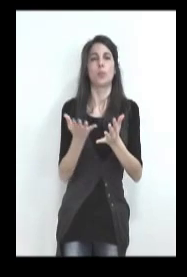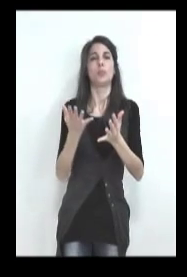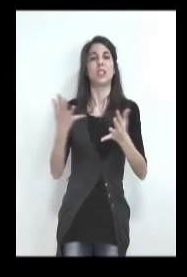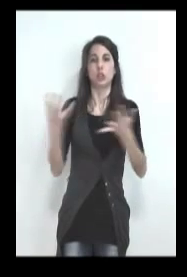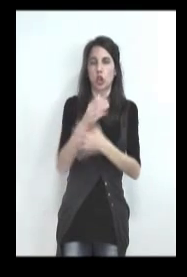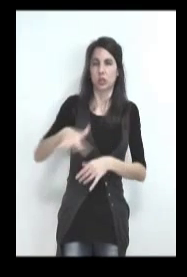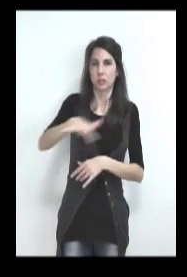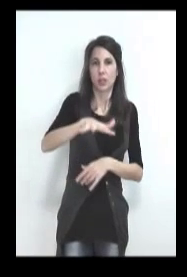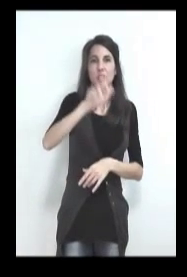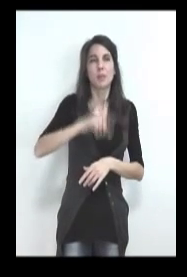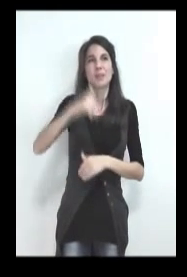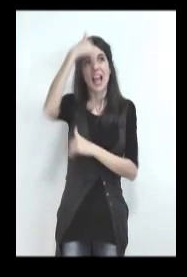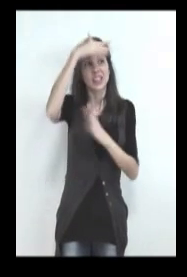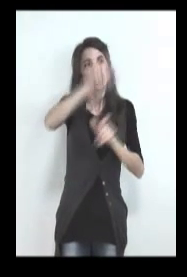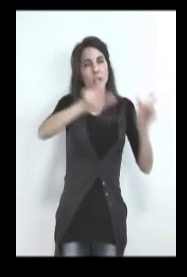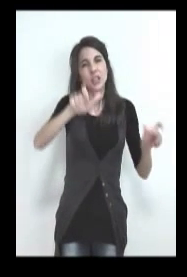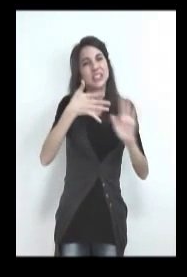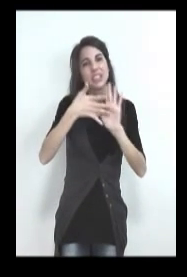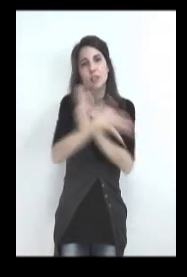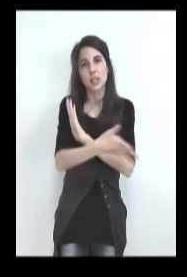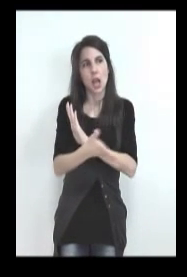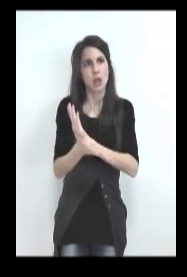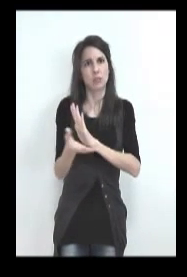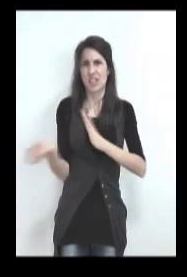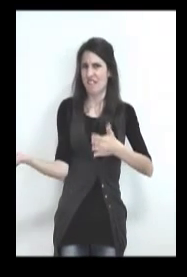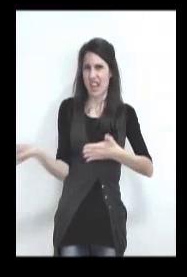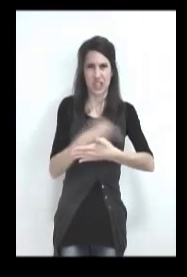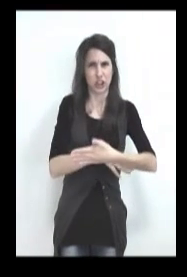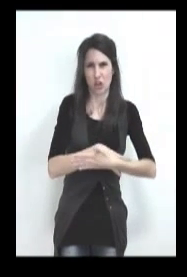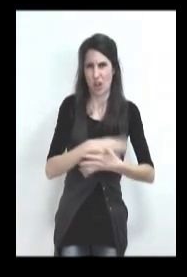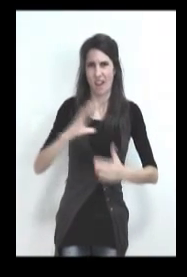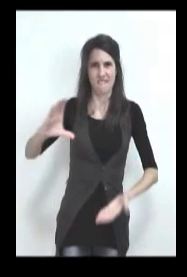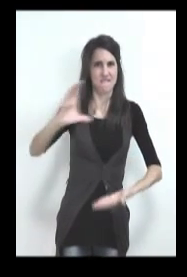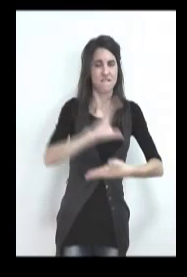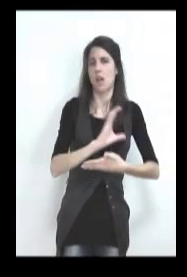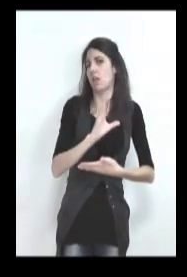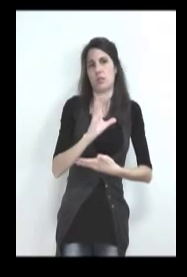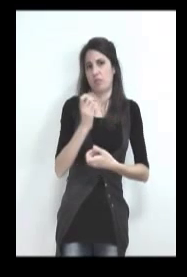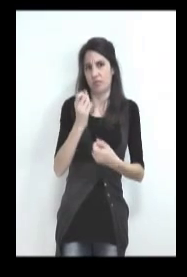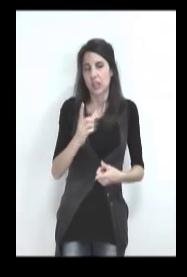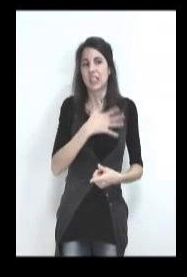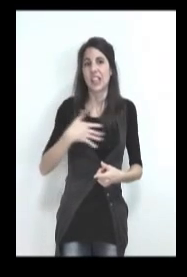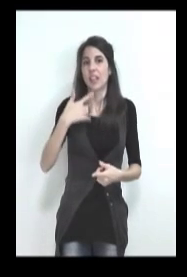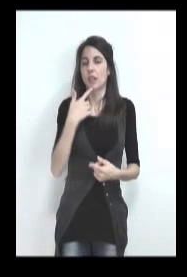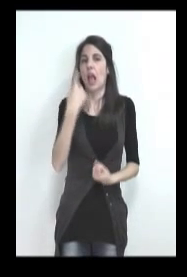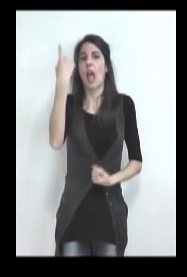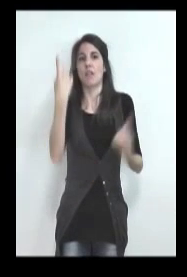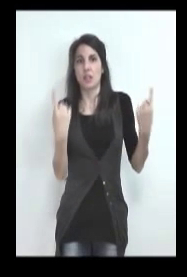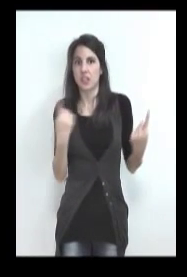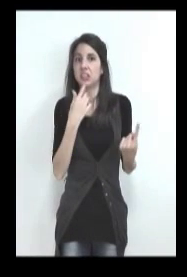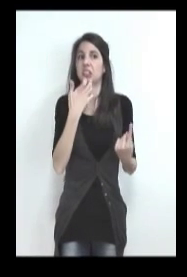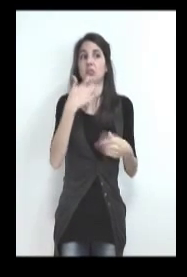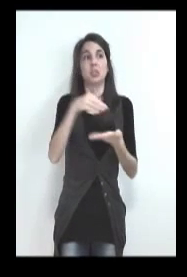ciudadanos en muchas ocasiones no supone una inversión en grandes infraestructuras, pequeñas soluciones suponen en muchas